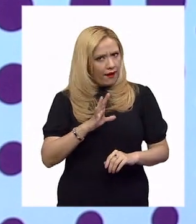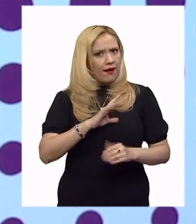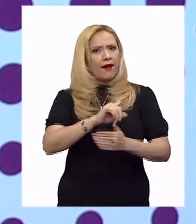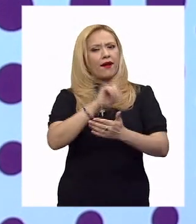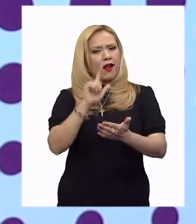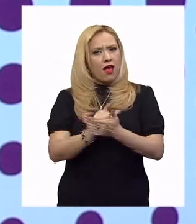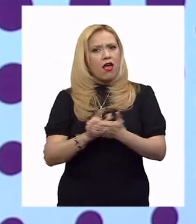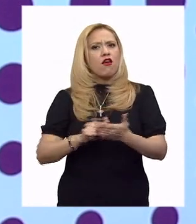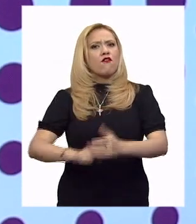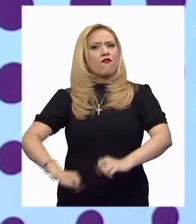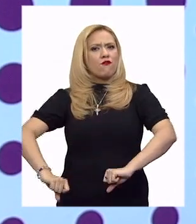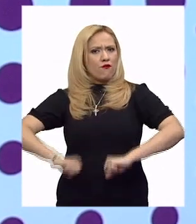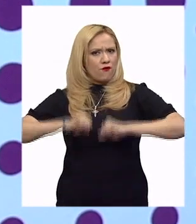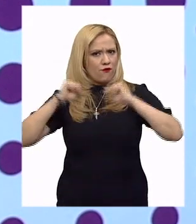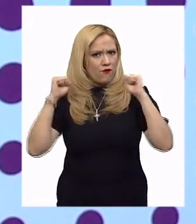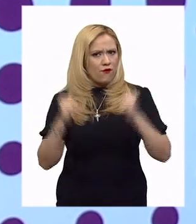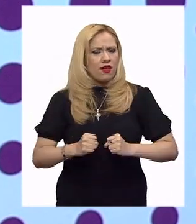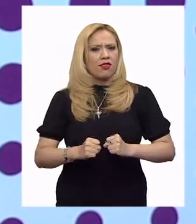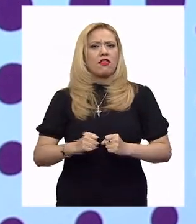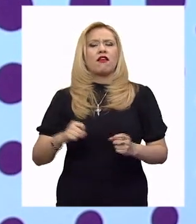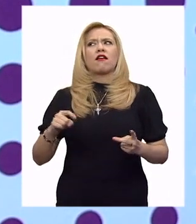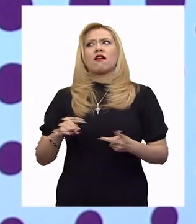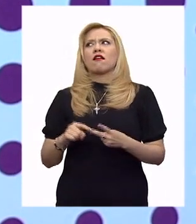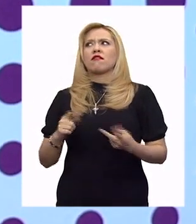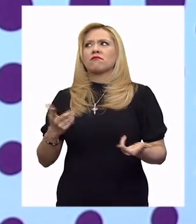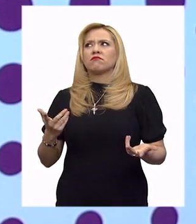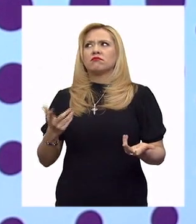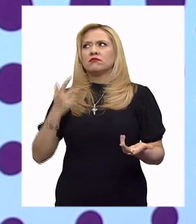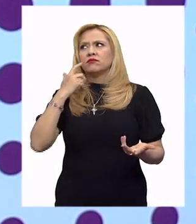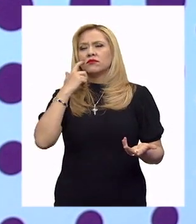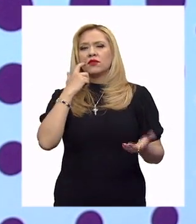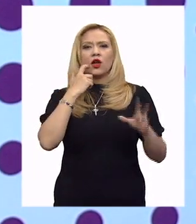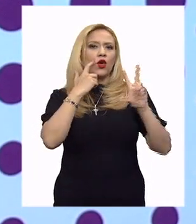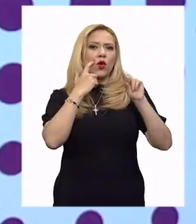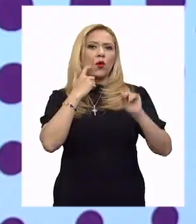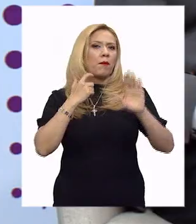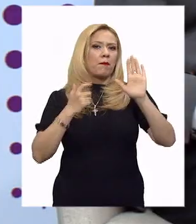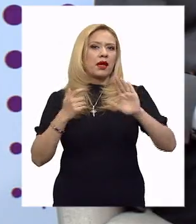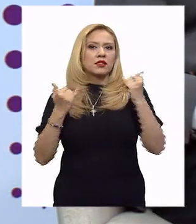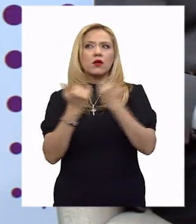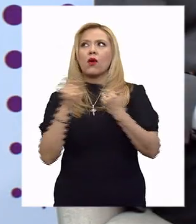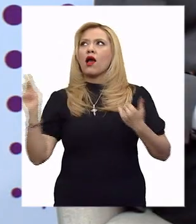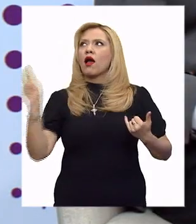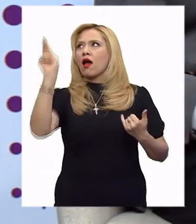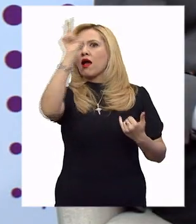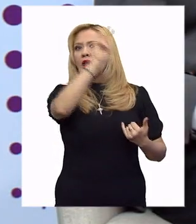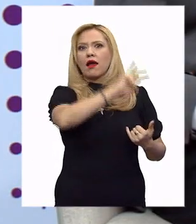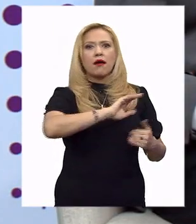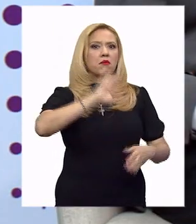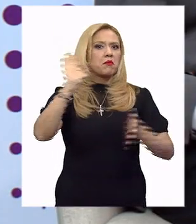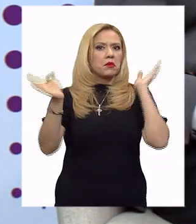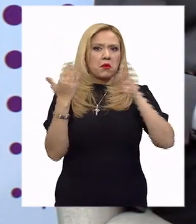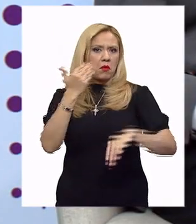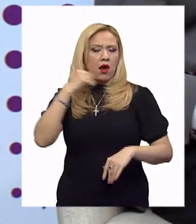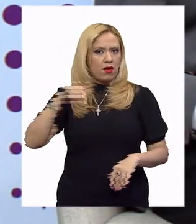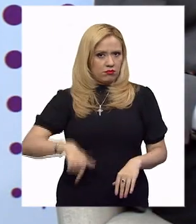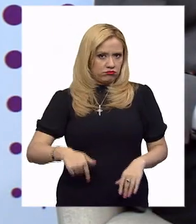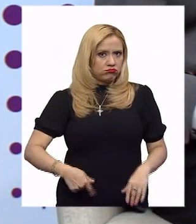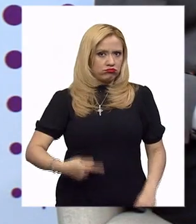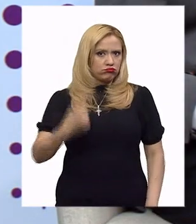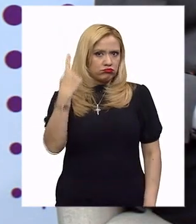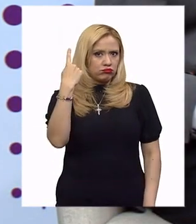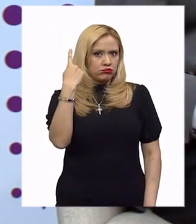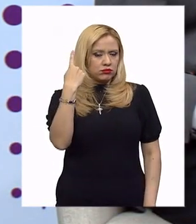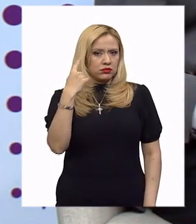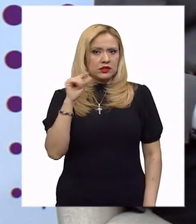jurídico potente, un sistema que no se parece a ningún otro sistema en el mundo, en realidad, una política